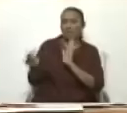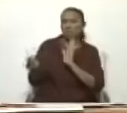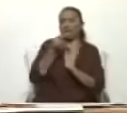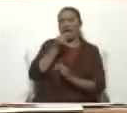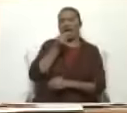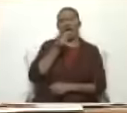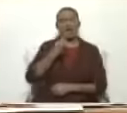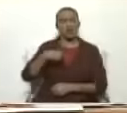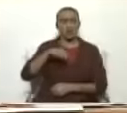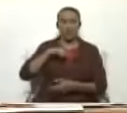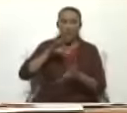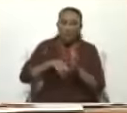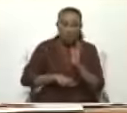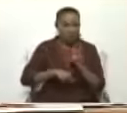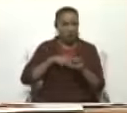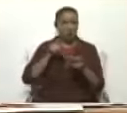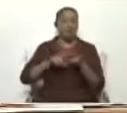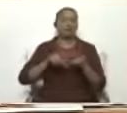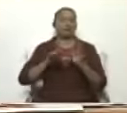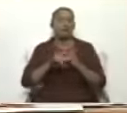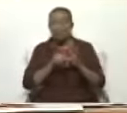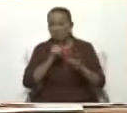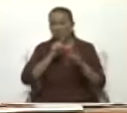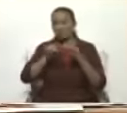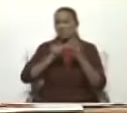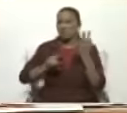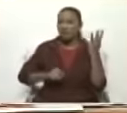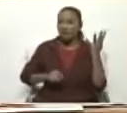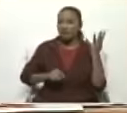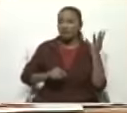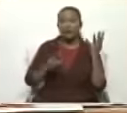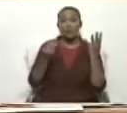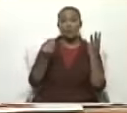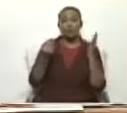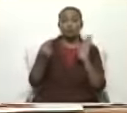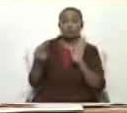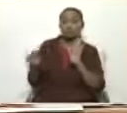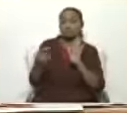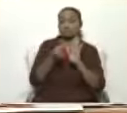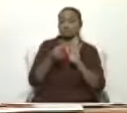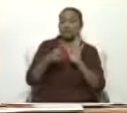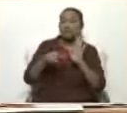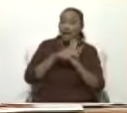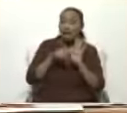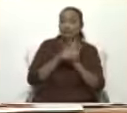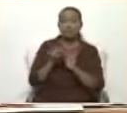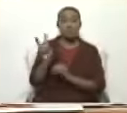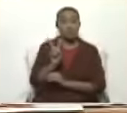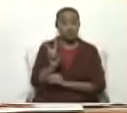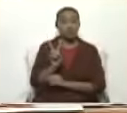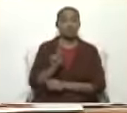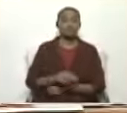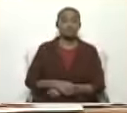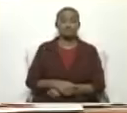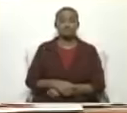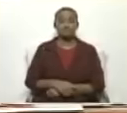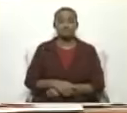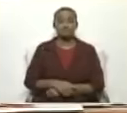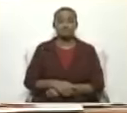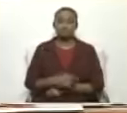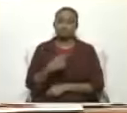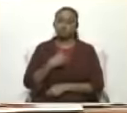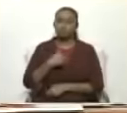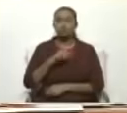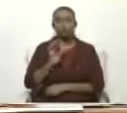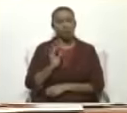no sé qué cosa. No, bueno. Ataques contra nuestro país. ataques. Yo estoy